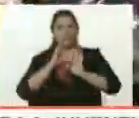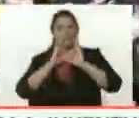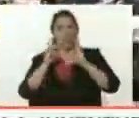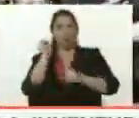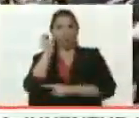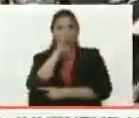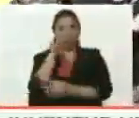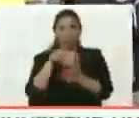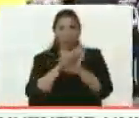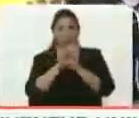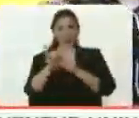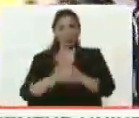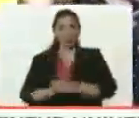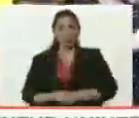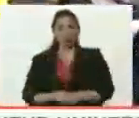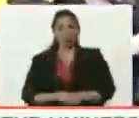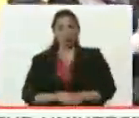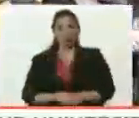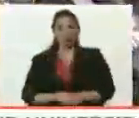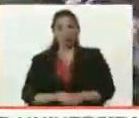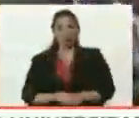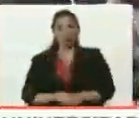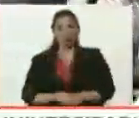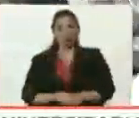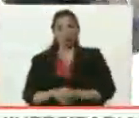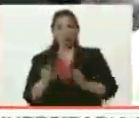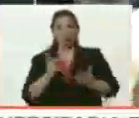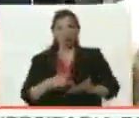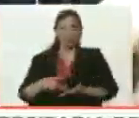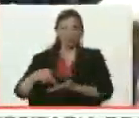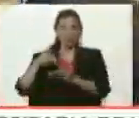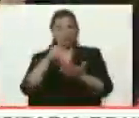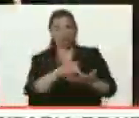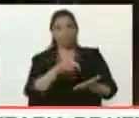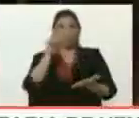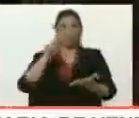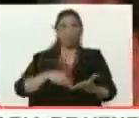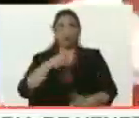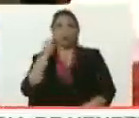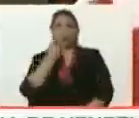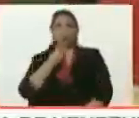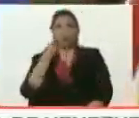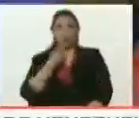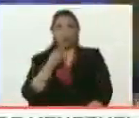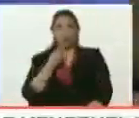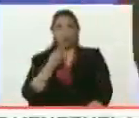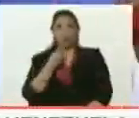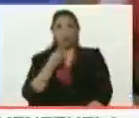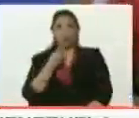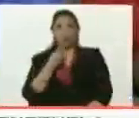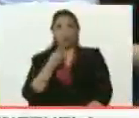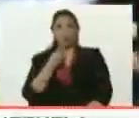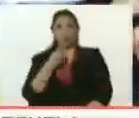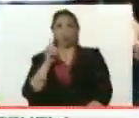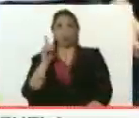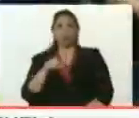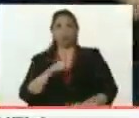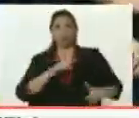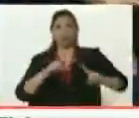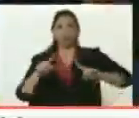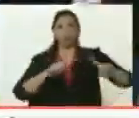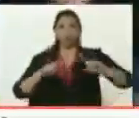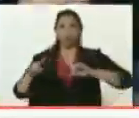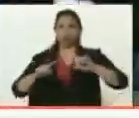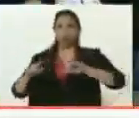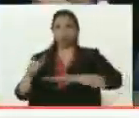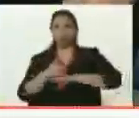Asamblea Nacional Constituyente se participan tanto los jóvenes como también en las acciones de